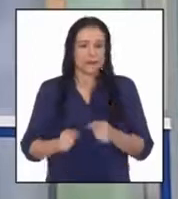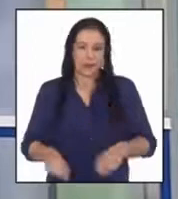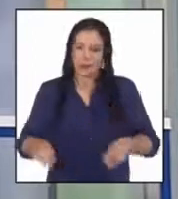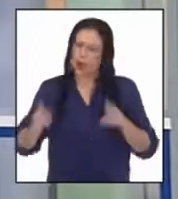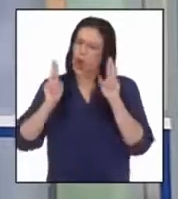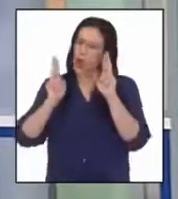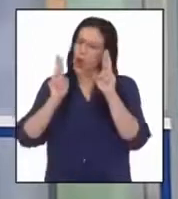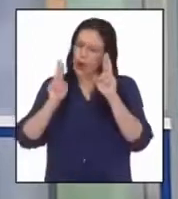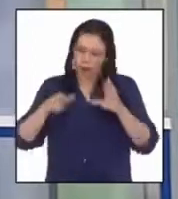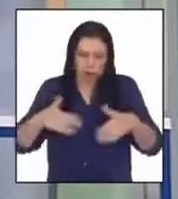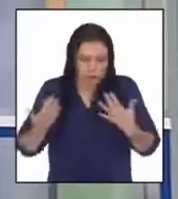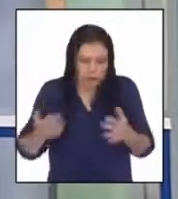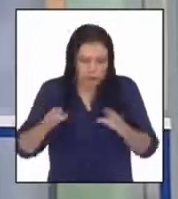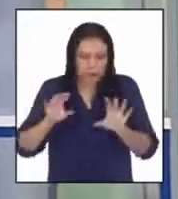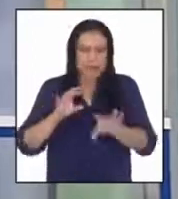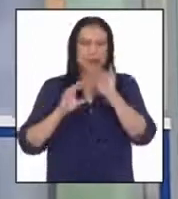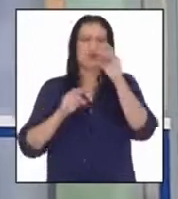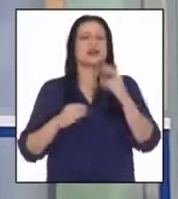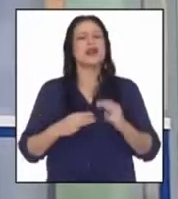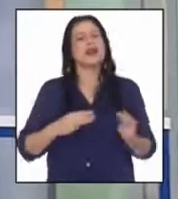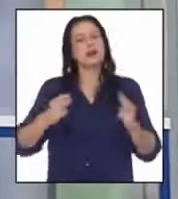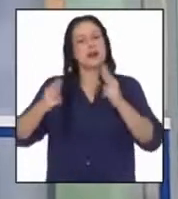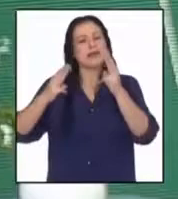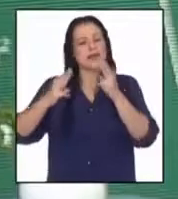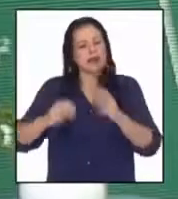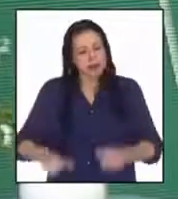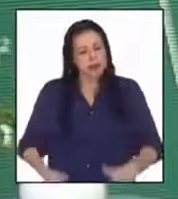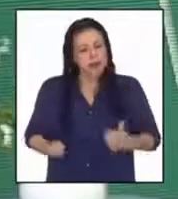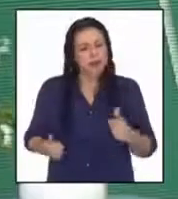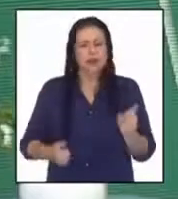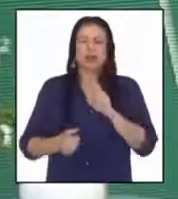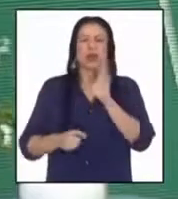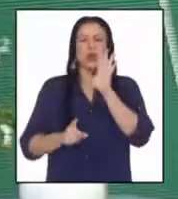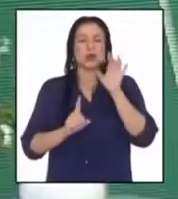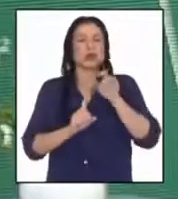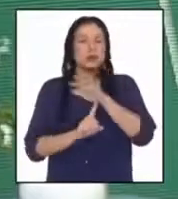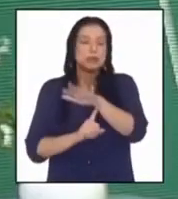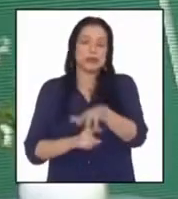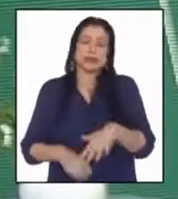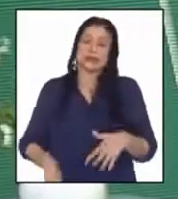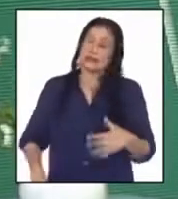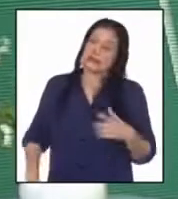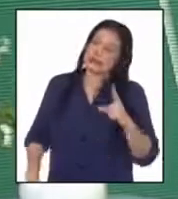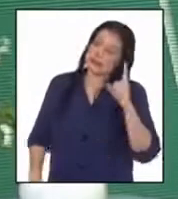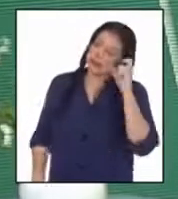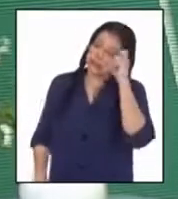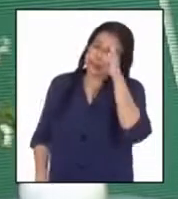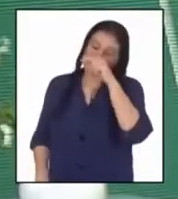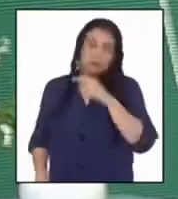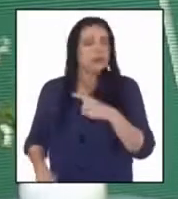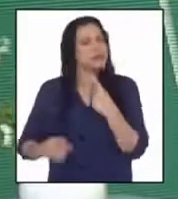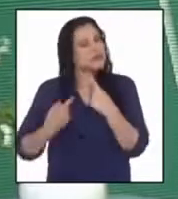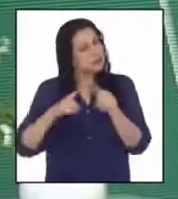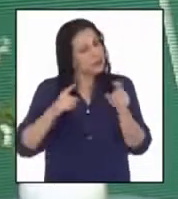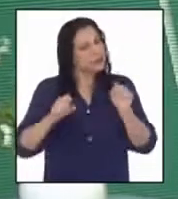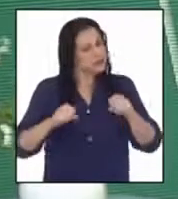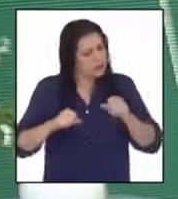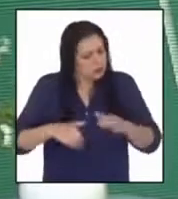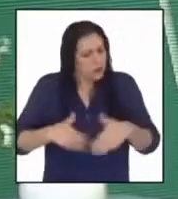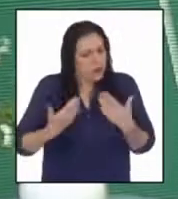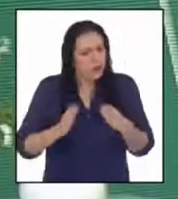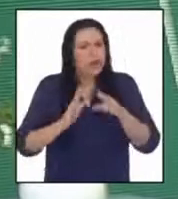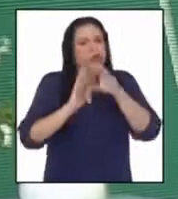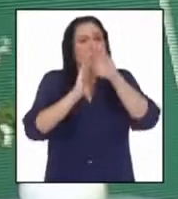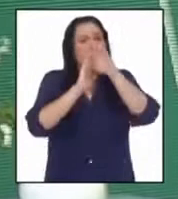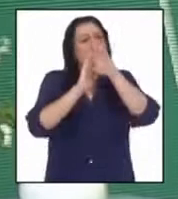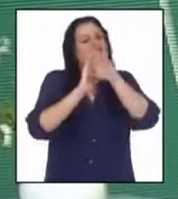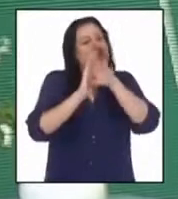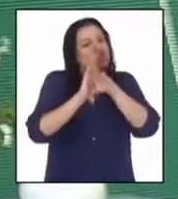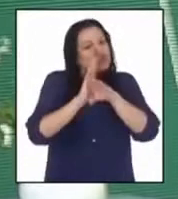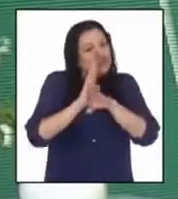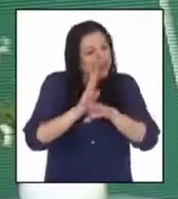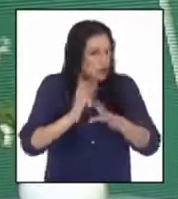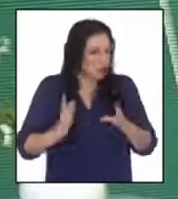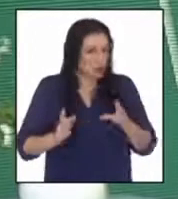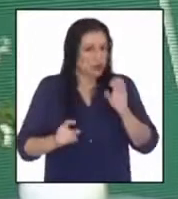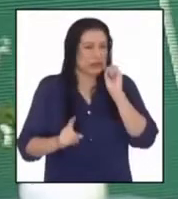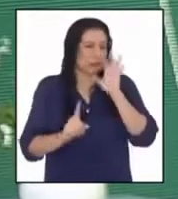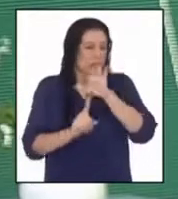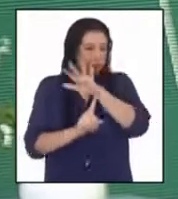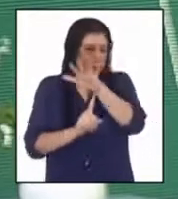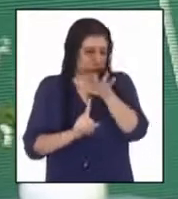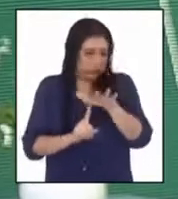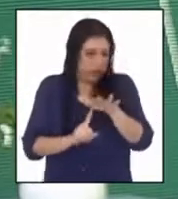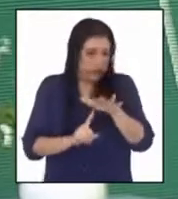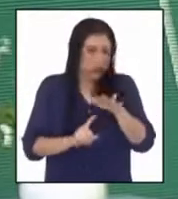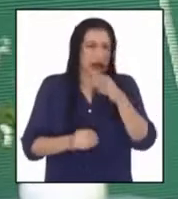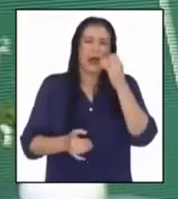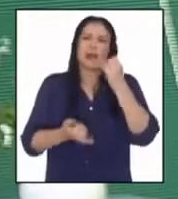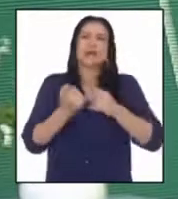Ojalá pudiéramos encontrar la manera de vivir sin contaminar. Eso está un poco difícil, Steph. Pero sí podríamos reducir nuestra huella ecológica. Al final